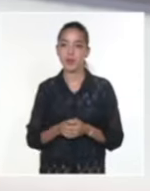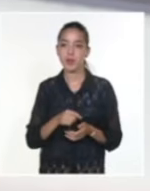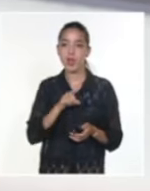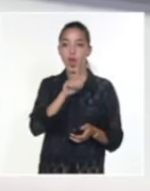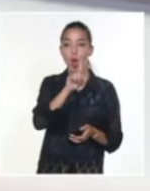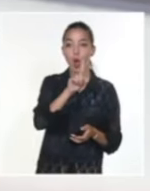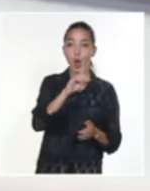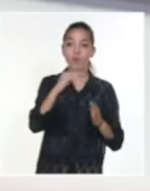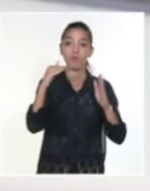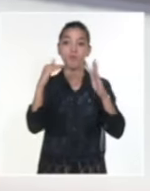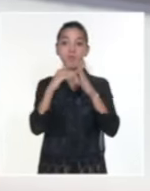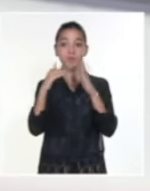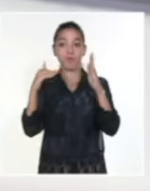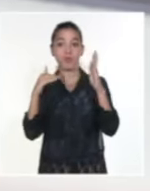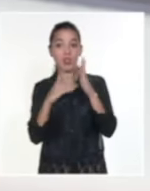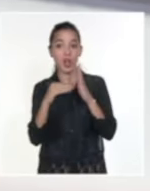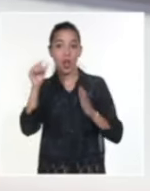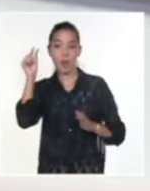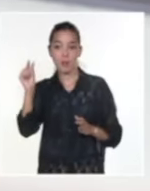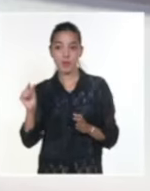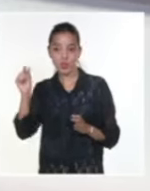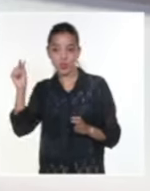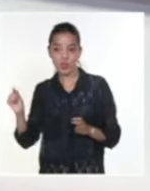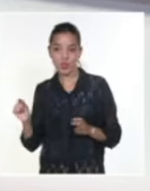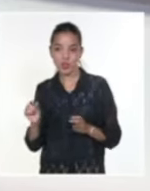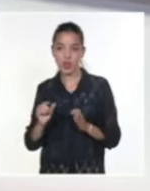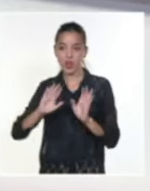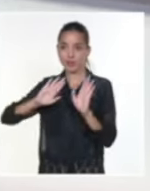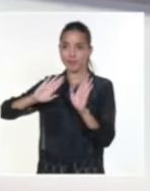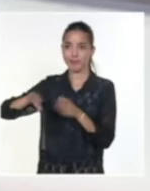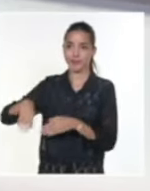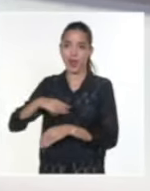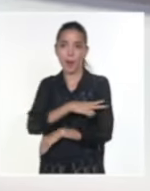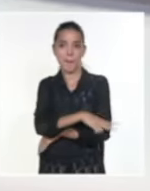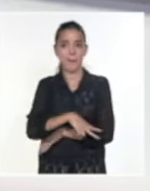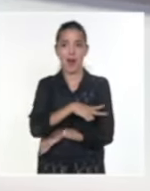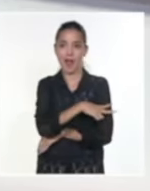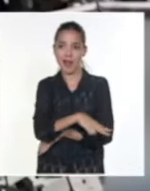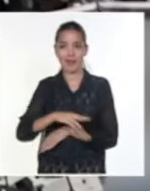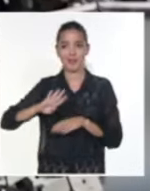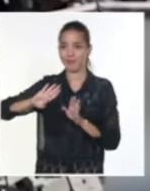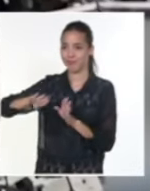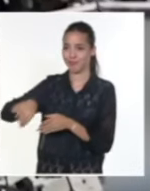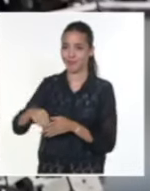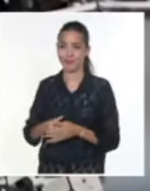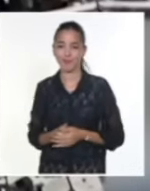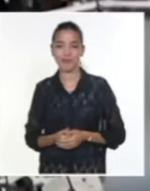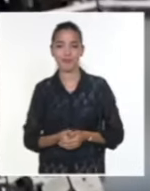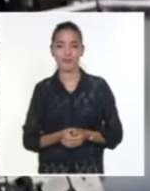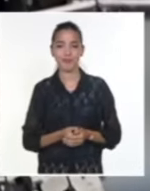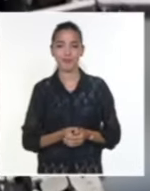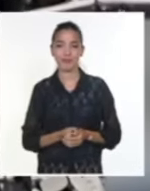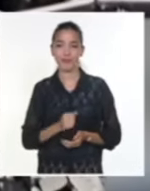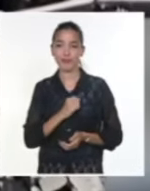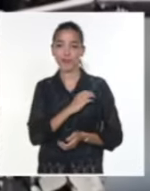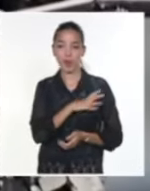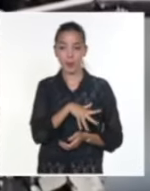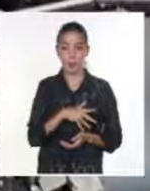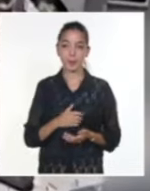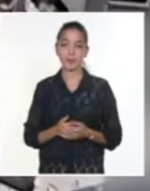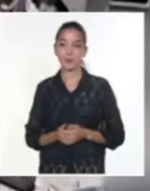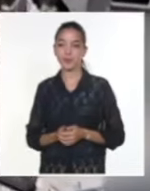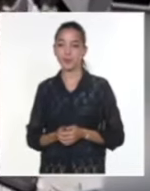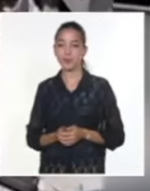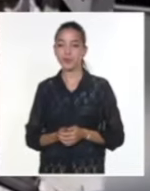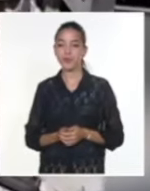al sur de Gaza, según informa la Agencia de Naciones Unidas para los Refugiados Palestinos. En su cuenta en X, la agencia añadió que miles de